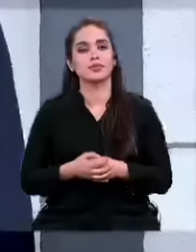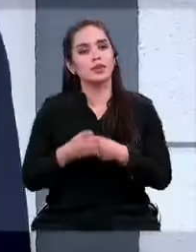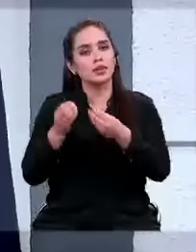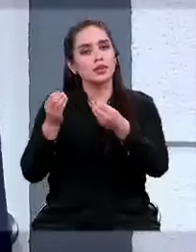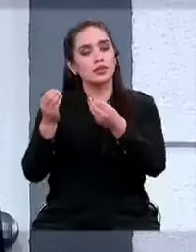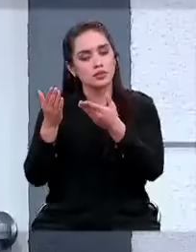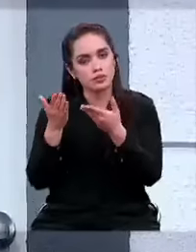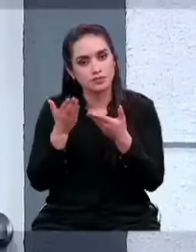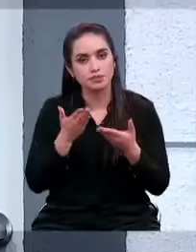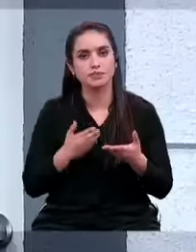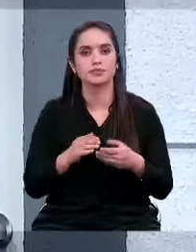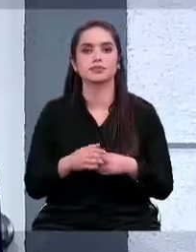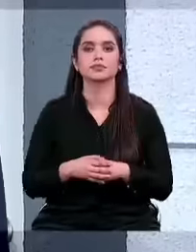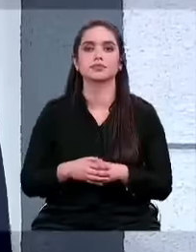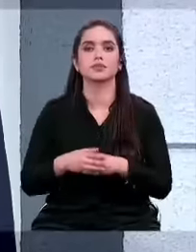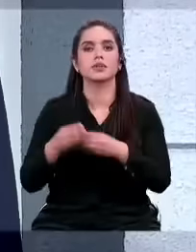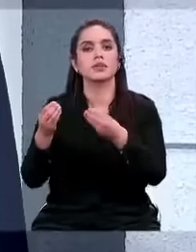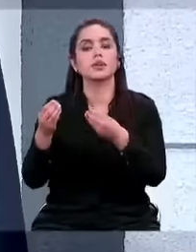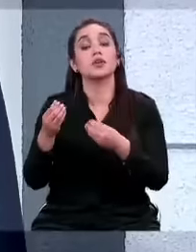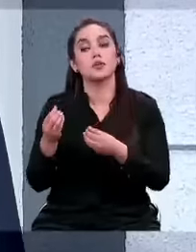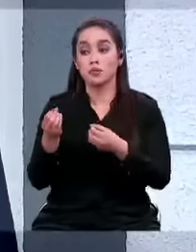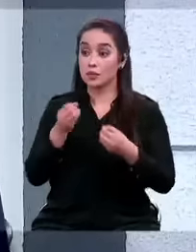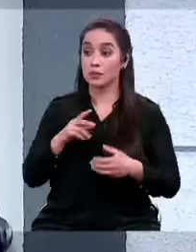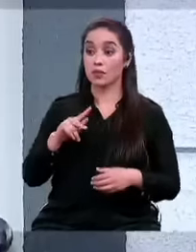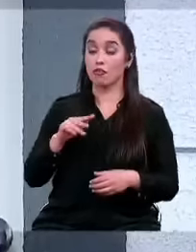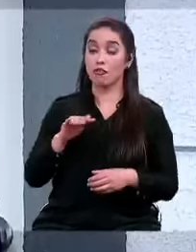Bienvenido. Bienvenido, Feña.